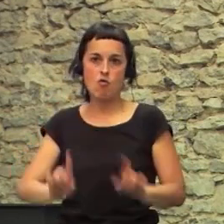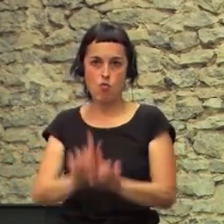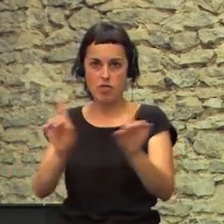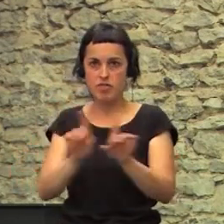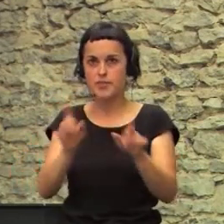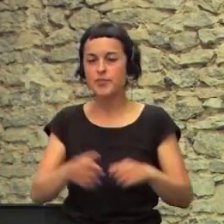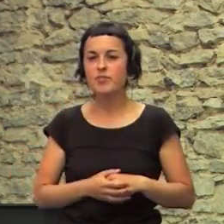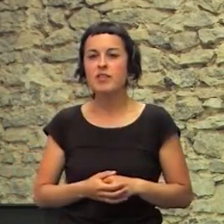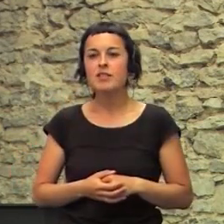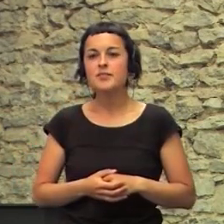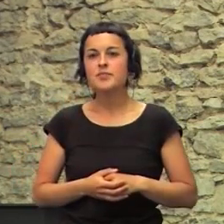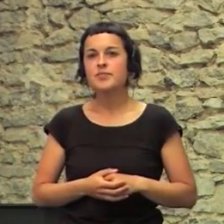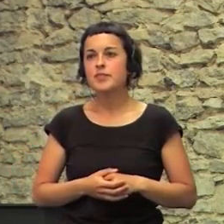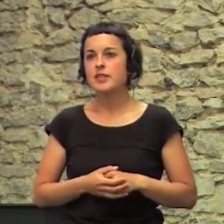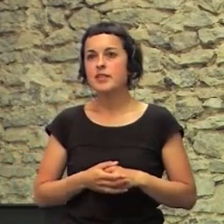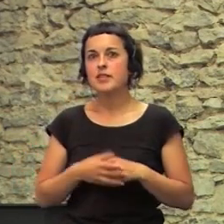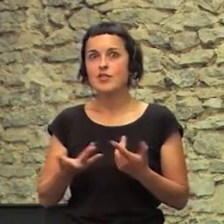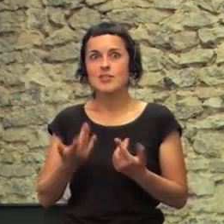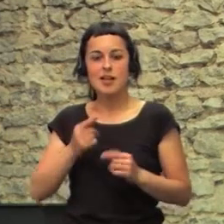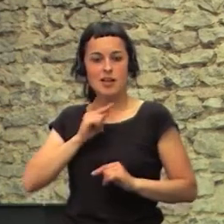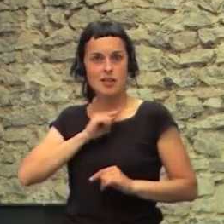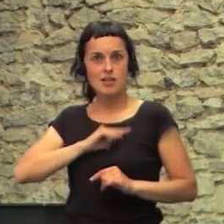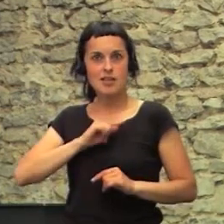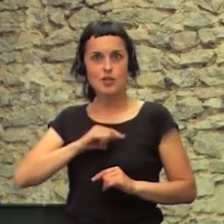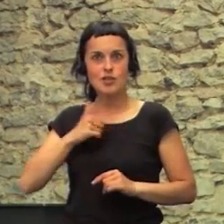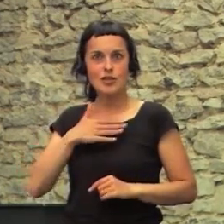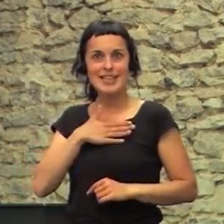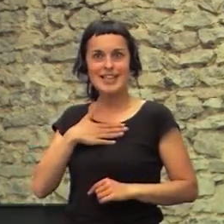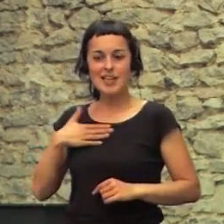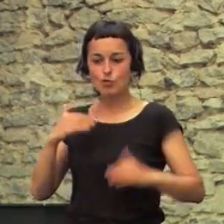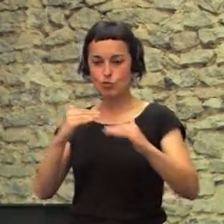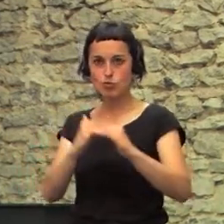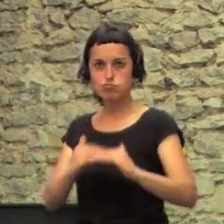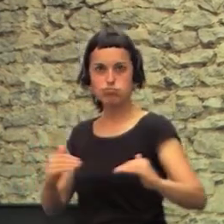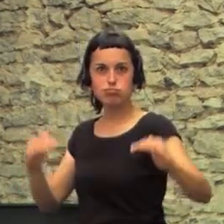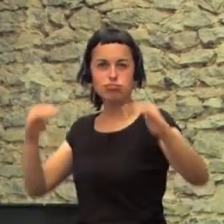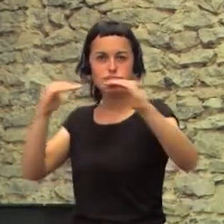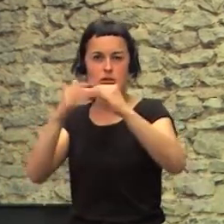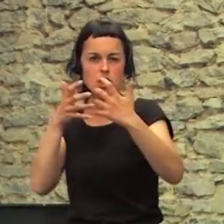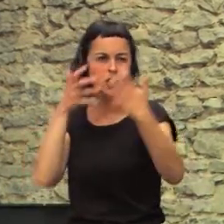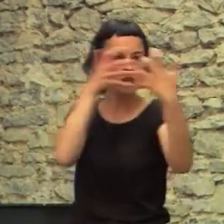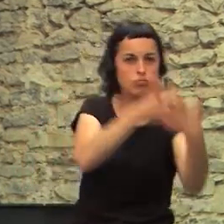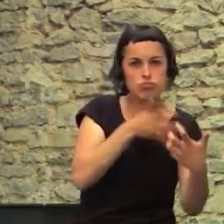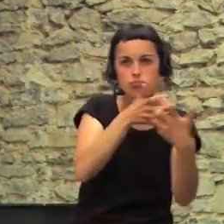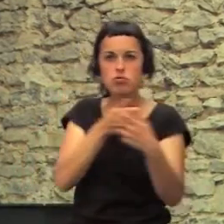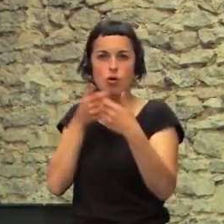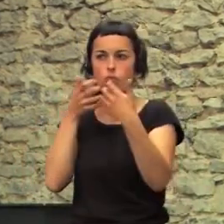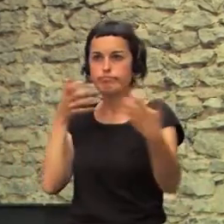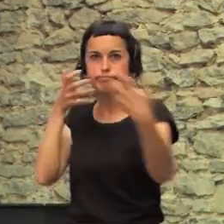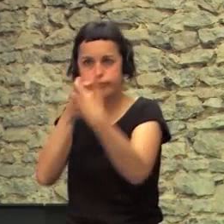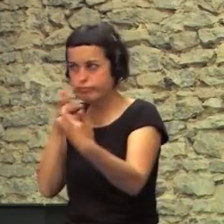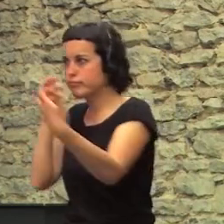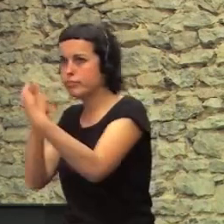os iba a hablar de esta sensación que de quienes buscamos alcanzar la igualdad y te peleas en unos sitios y otros y